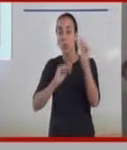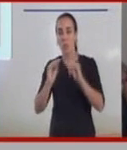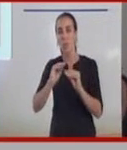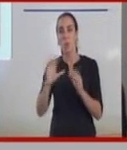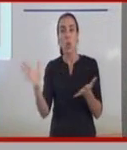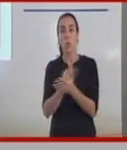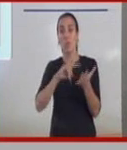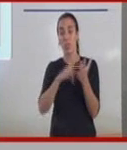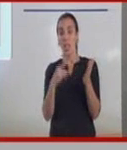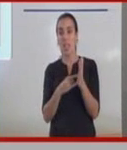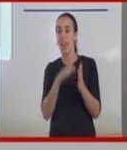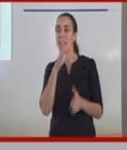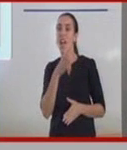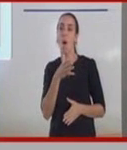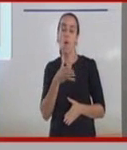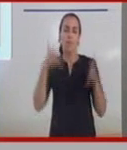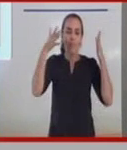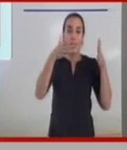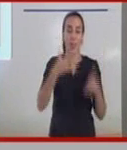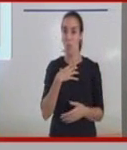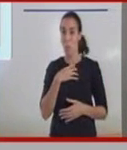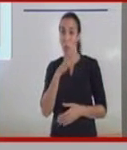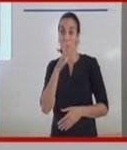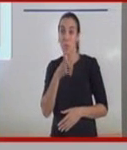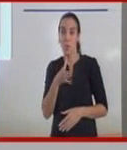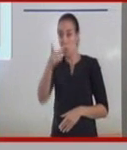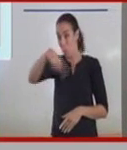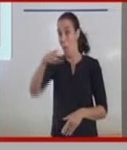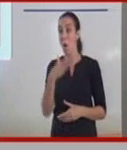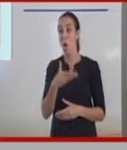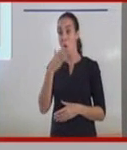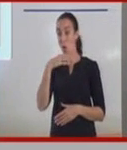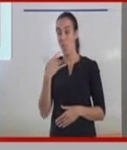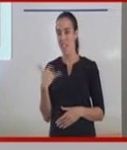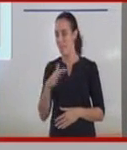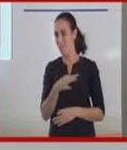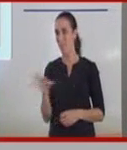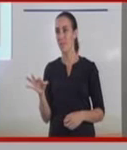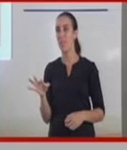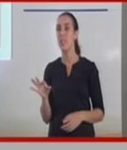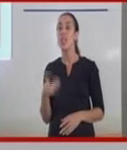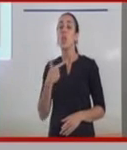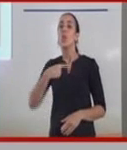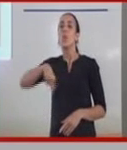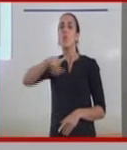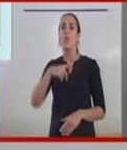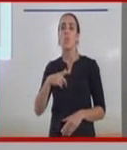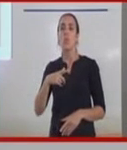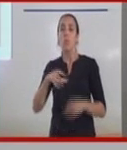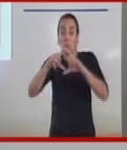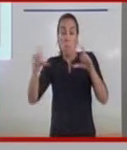en las que no me voy a centrar porque las conocéis perfectamente. Nosotros realmente, como